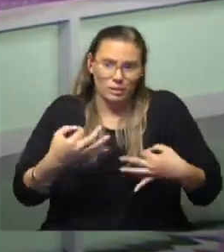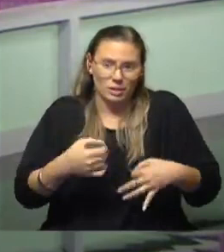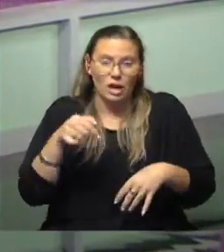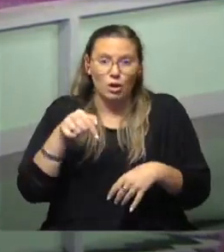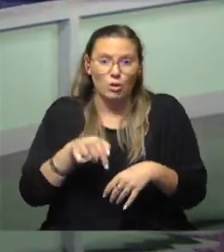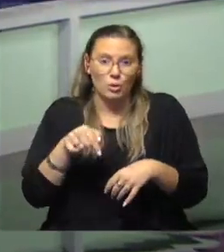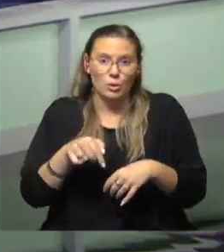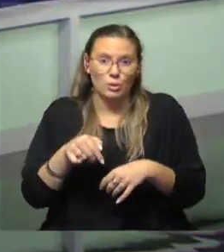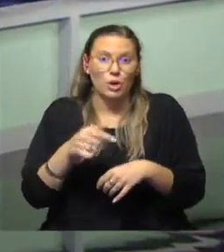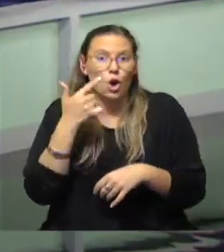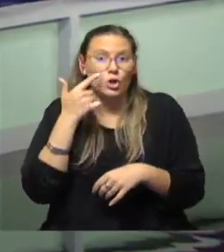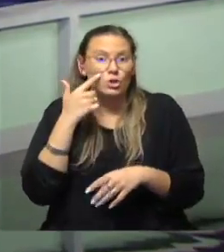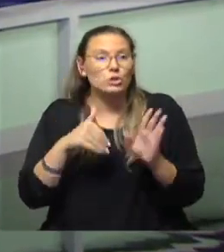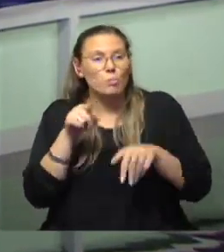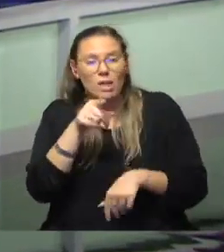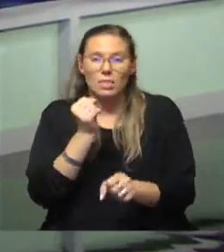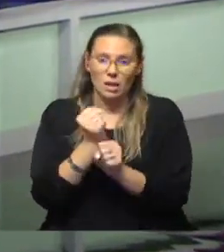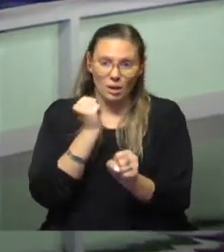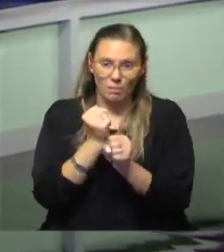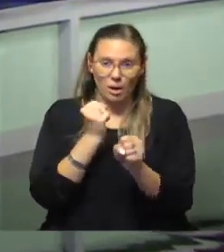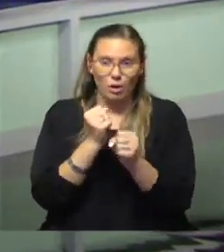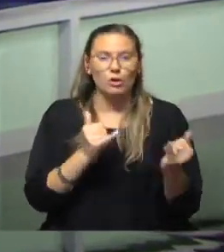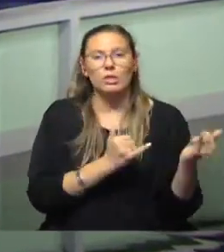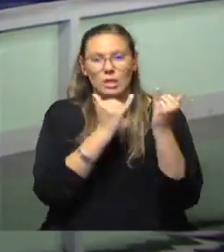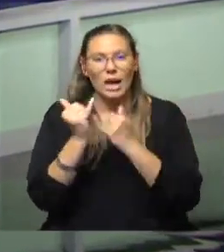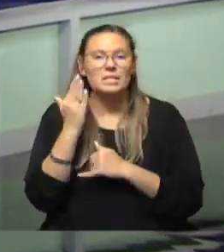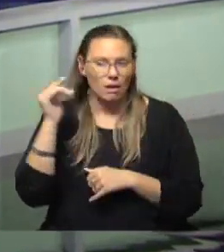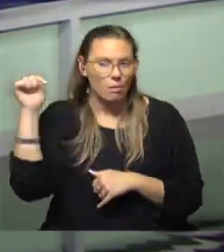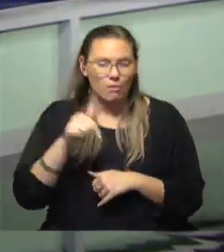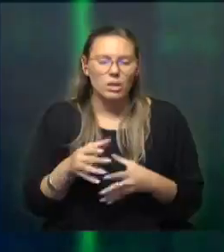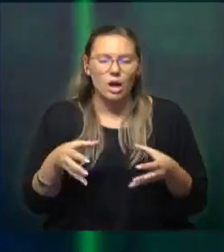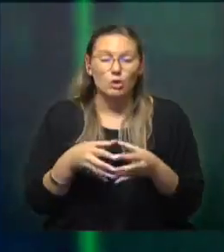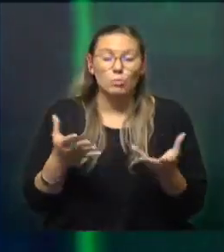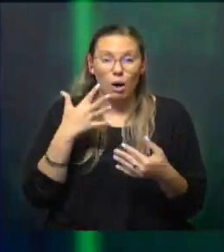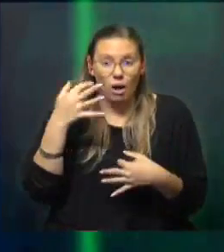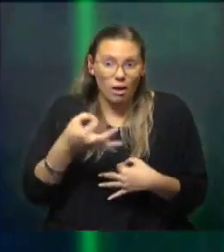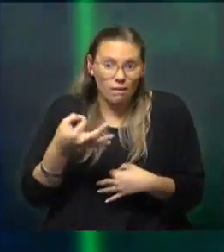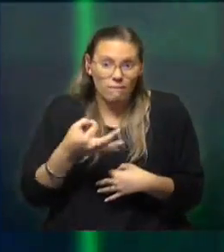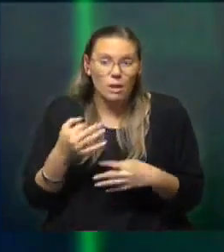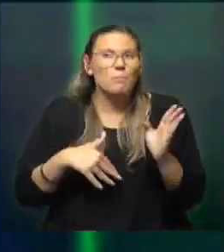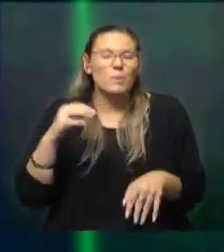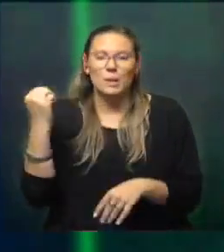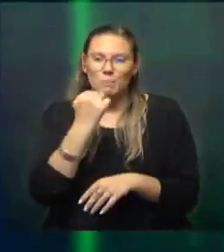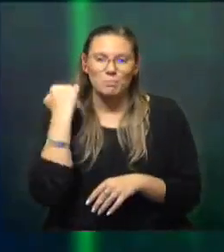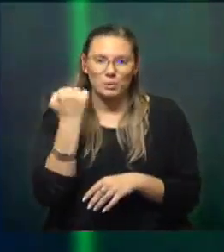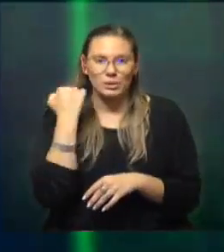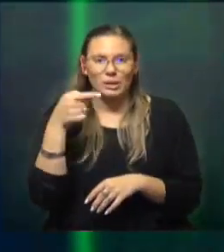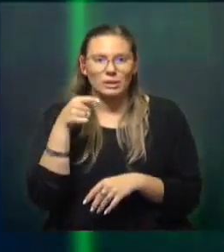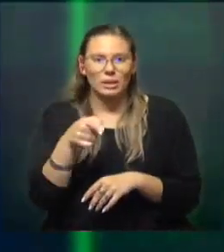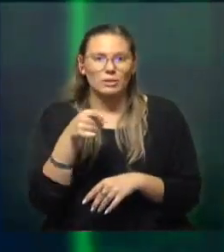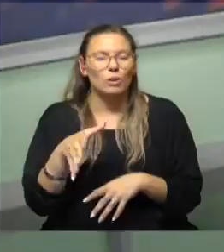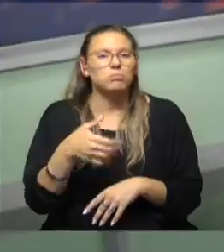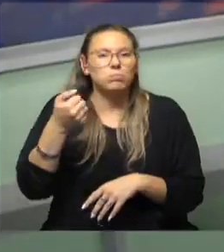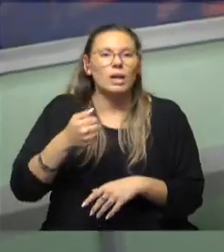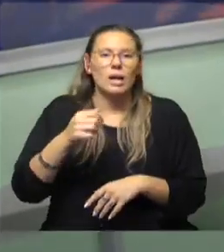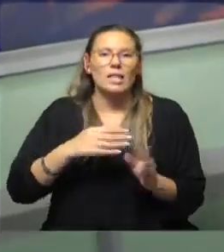estuvimos conociendo un poco más su trabajo durante todo el día, sabíamos que iban a venir. Y nada, me parece que lo más importante que tienen es esto de rescatar el